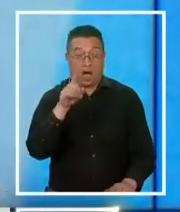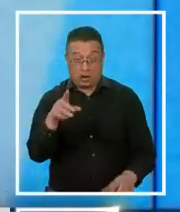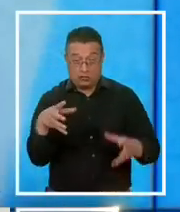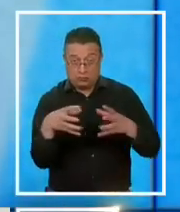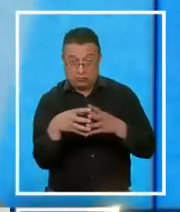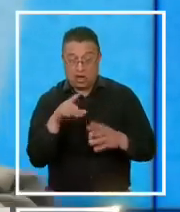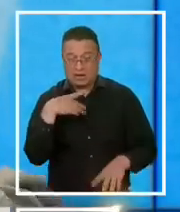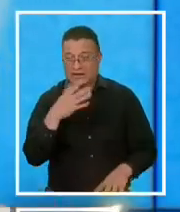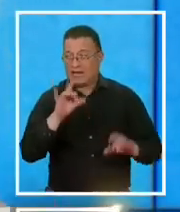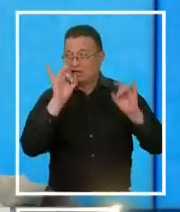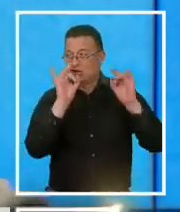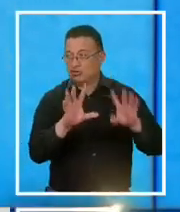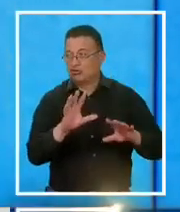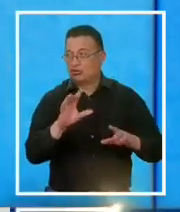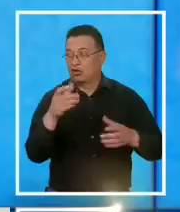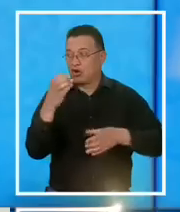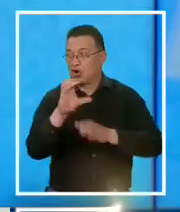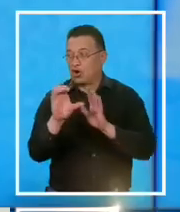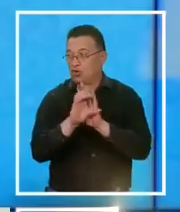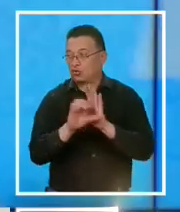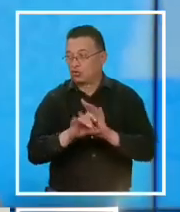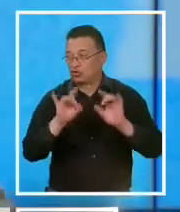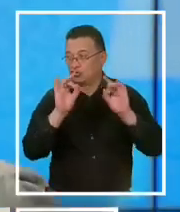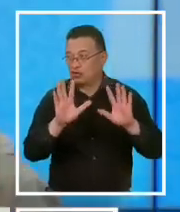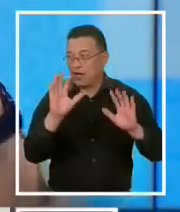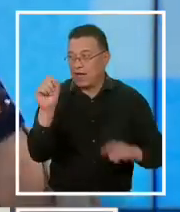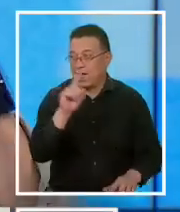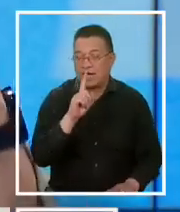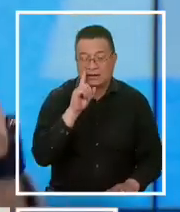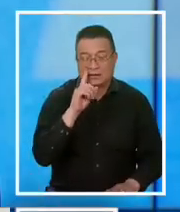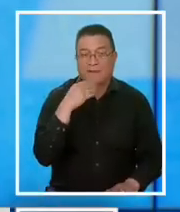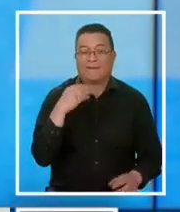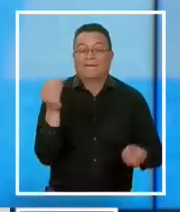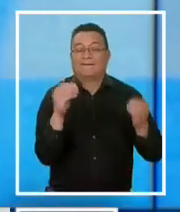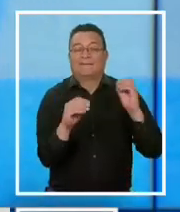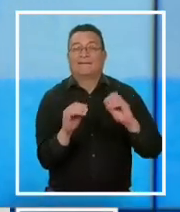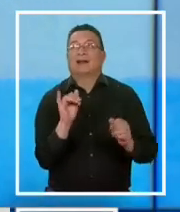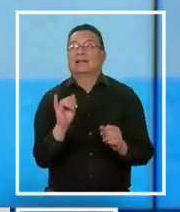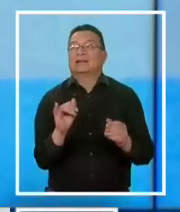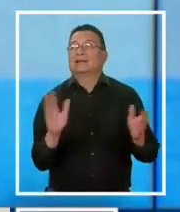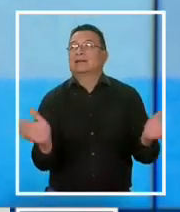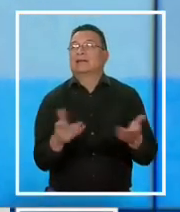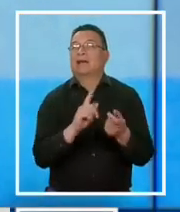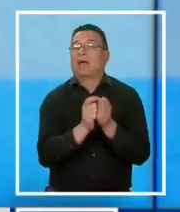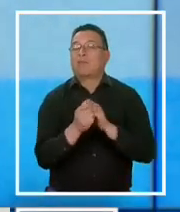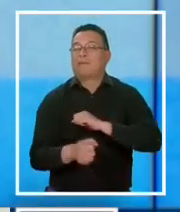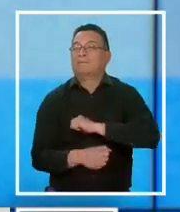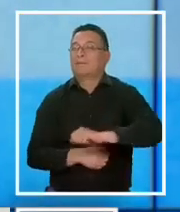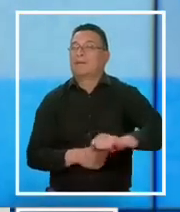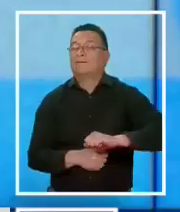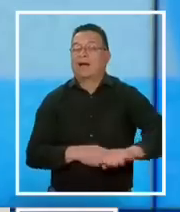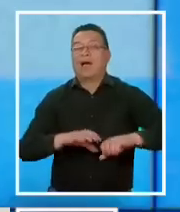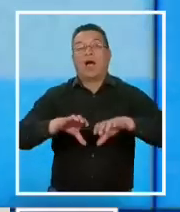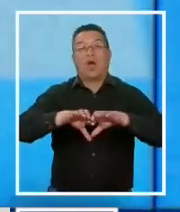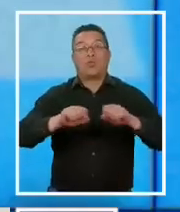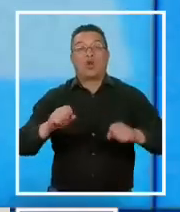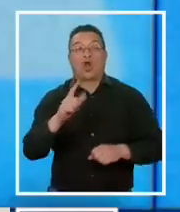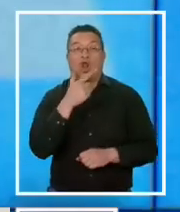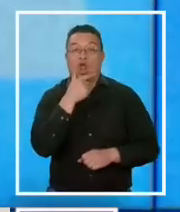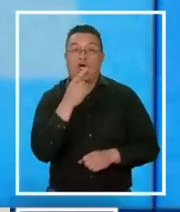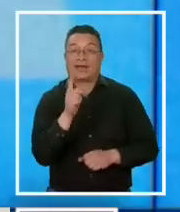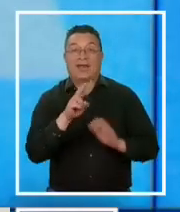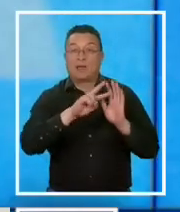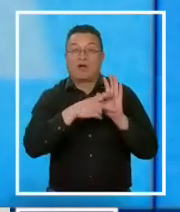que está haciendo A lo mejor algunos dirán la pantomima de que quieren Pero que En definitiva no quieren llegar a acuerdos porque no